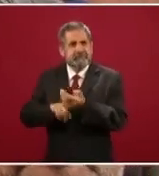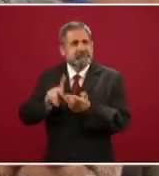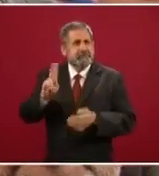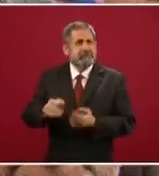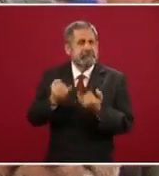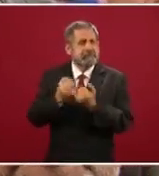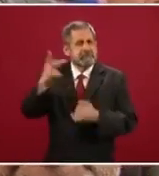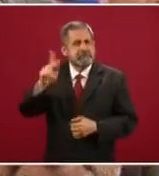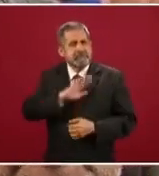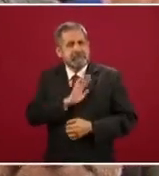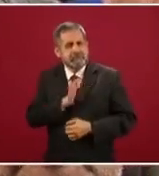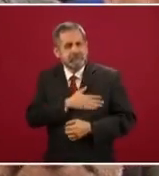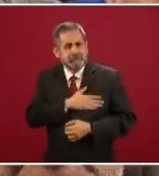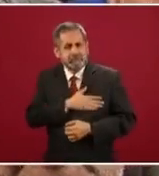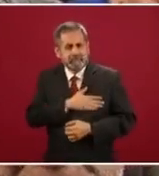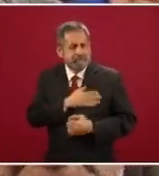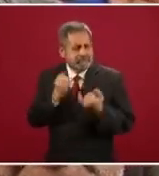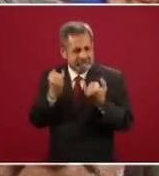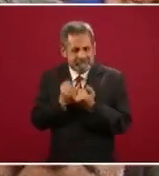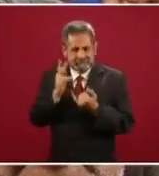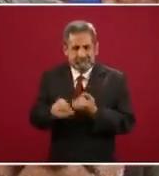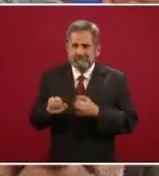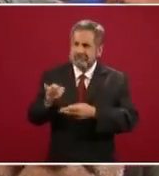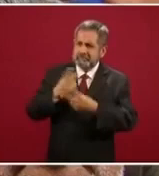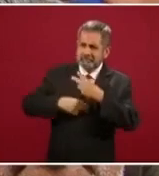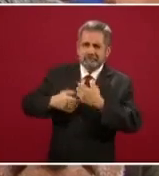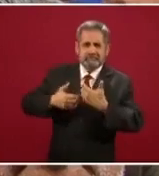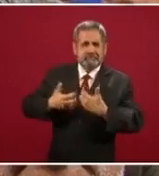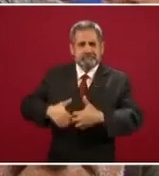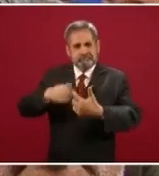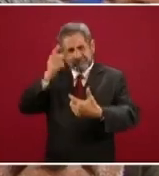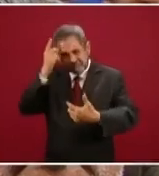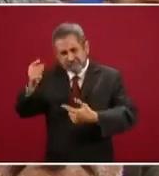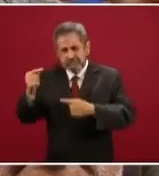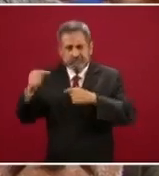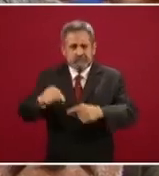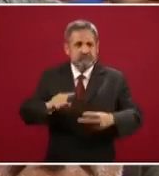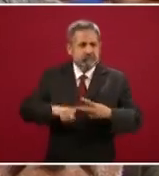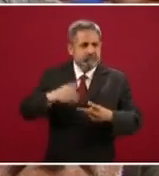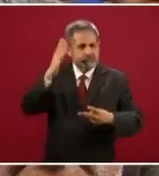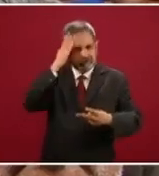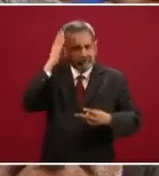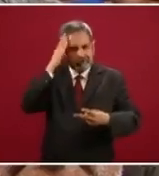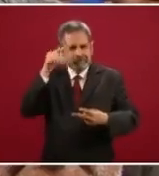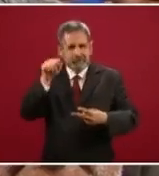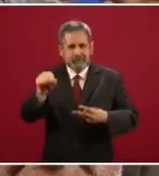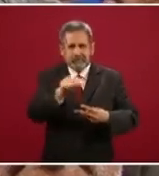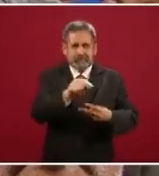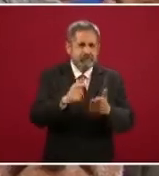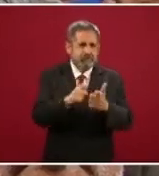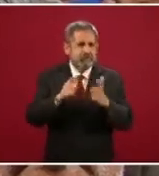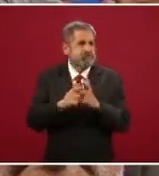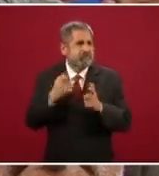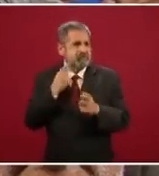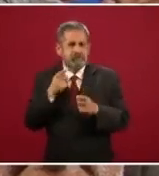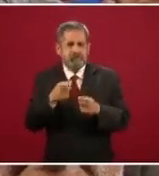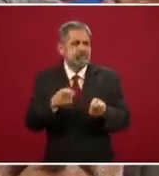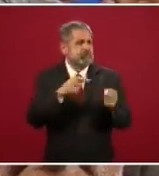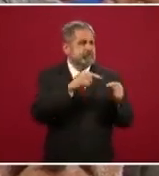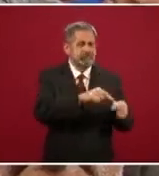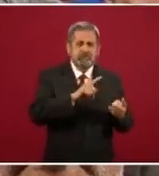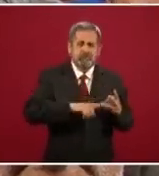España, ¿no? Que estén los industriales, que estén los líderes partidistas, que estén